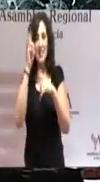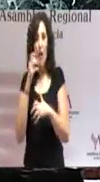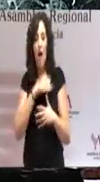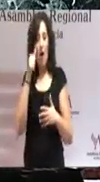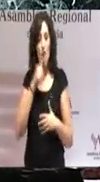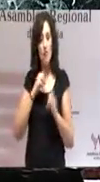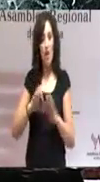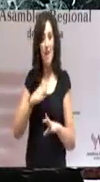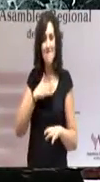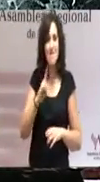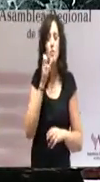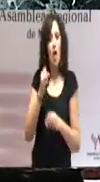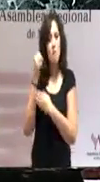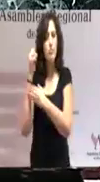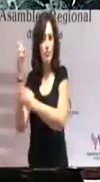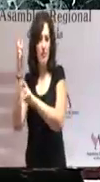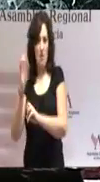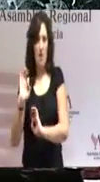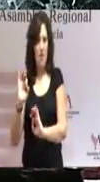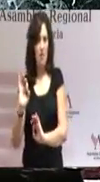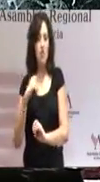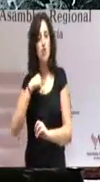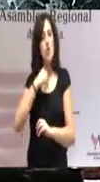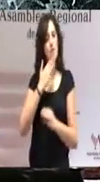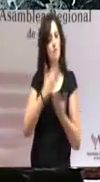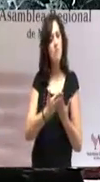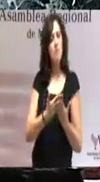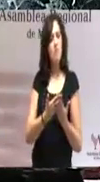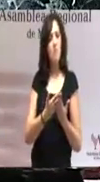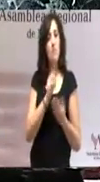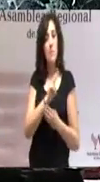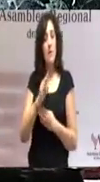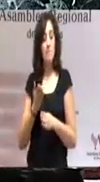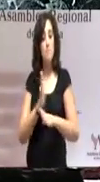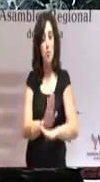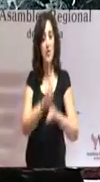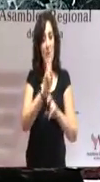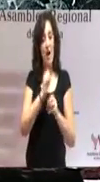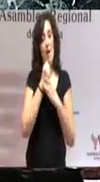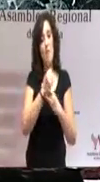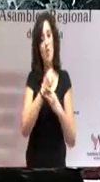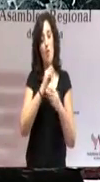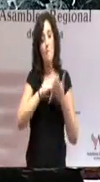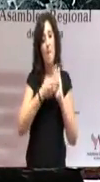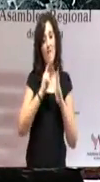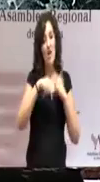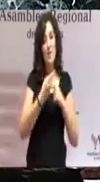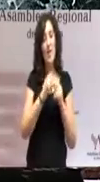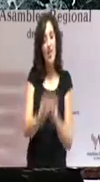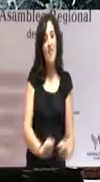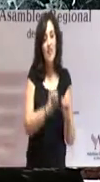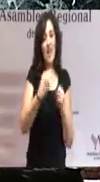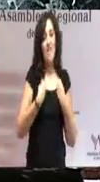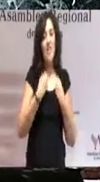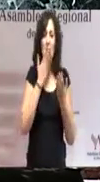aprueben, a que apoyen la resolución que el Partido Popular ha presentado de apoyo al Plan de Familia y Defensa de la Vida. Se lo